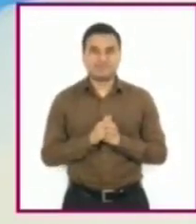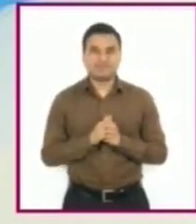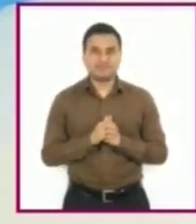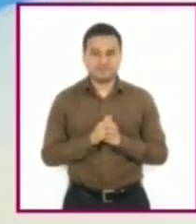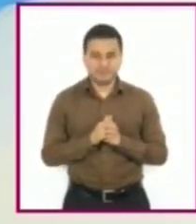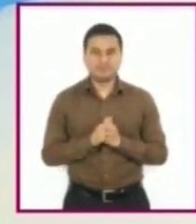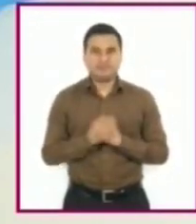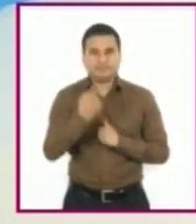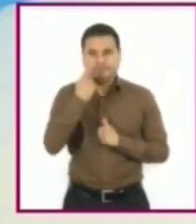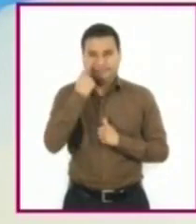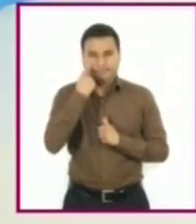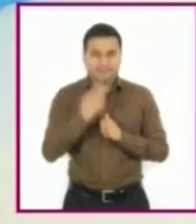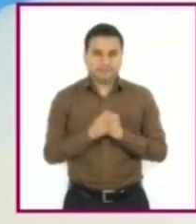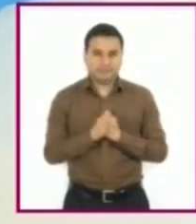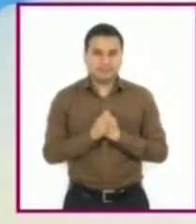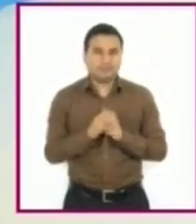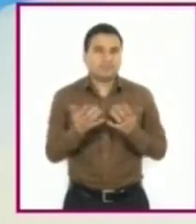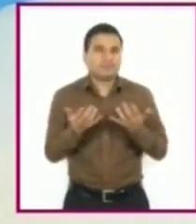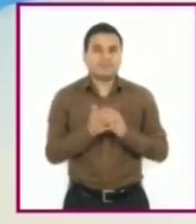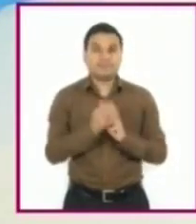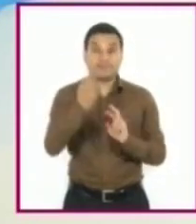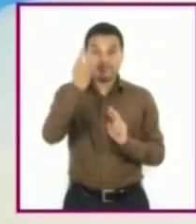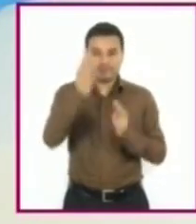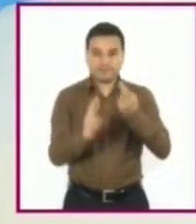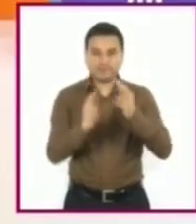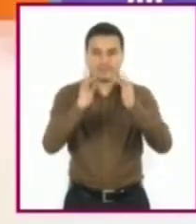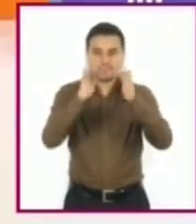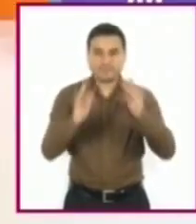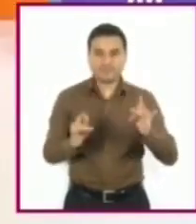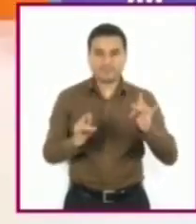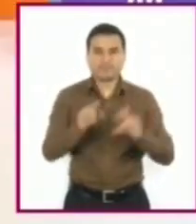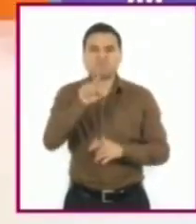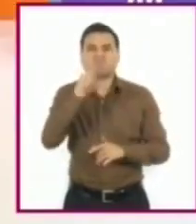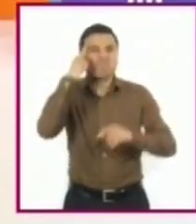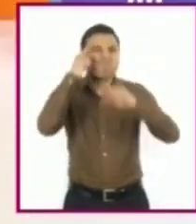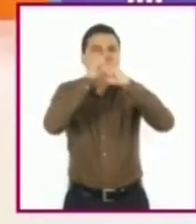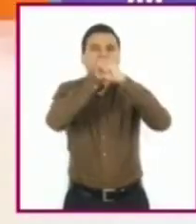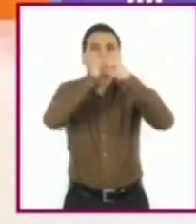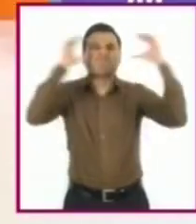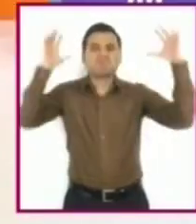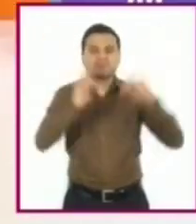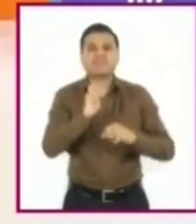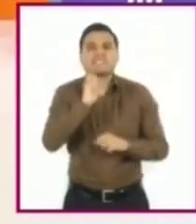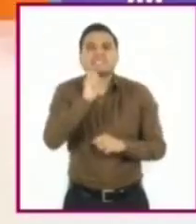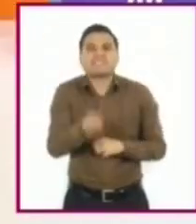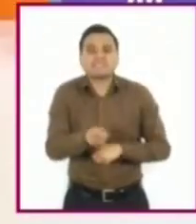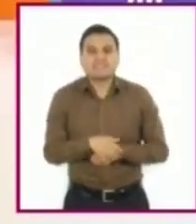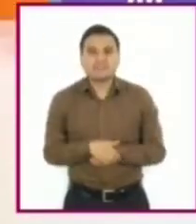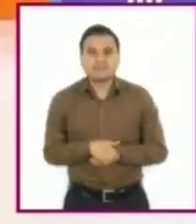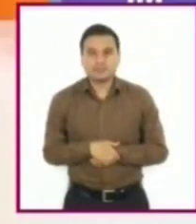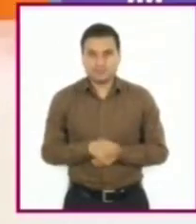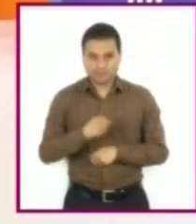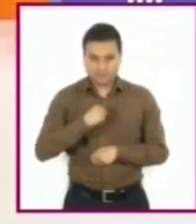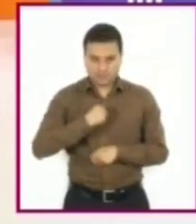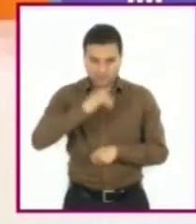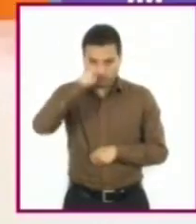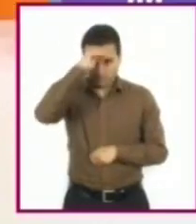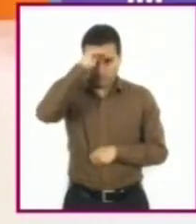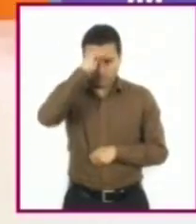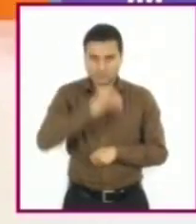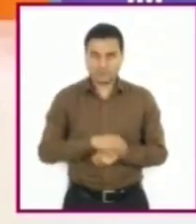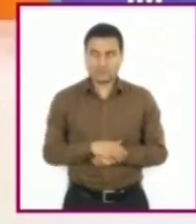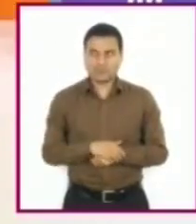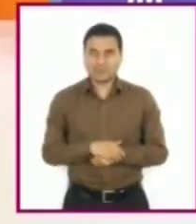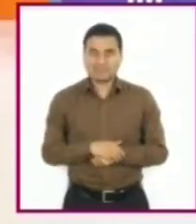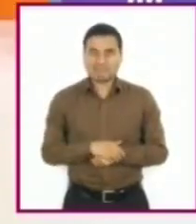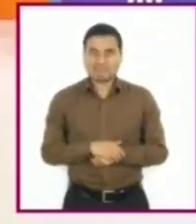a tu mente cuando piensas en la Revolución Francesa? Pues yo pienso en la guillotina,